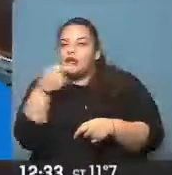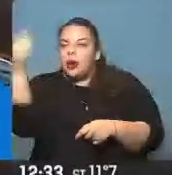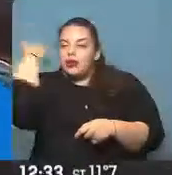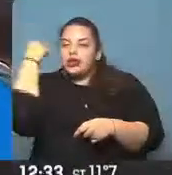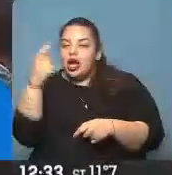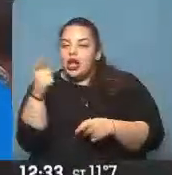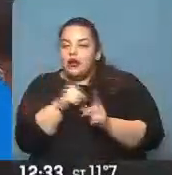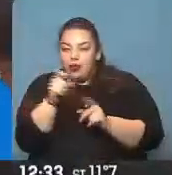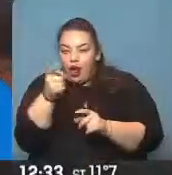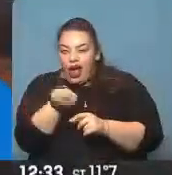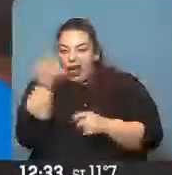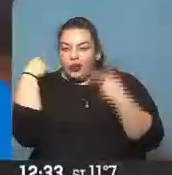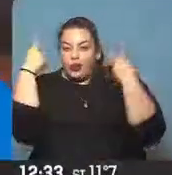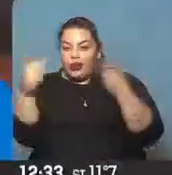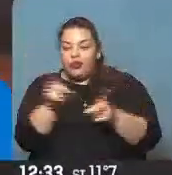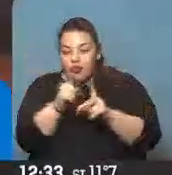cuando yo estaba